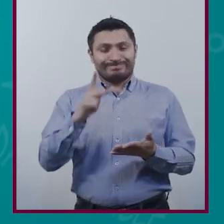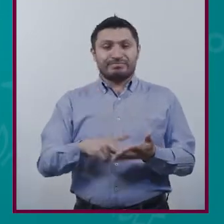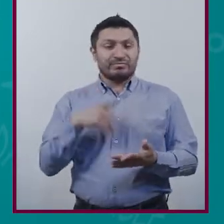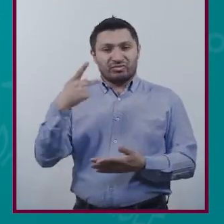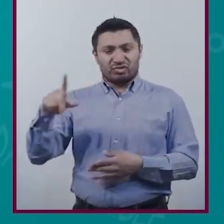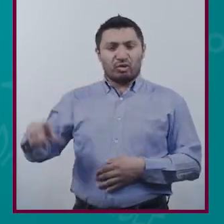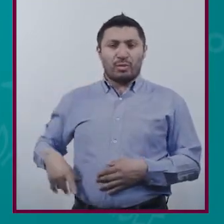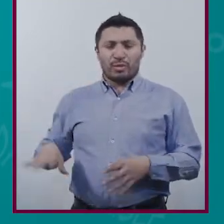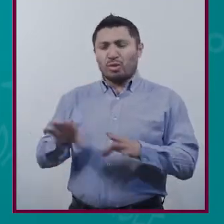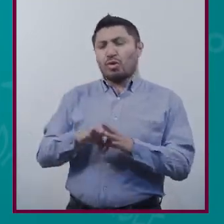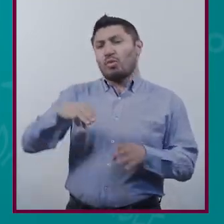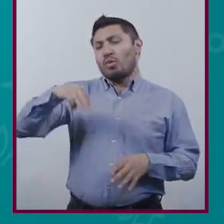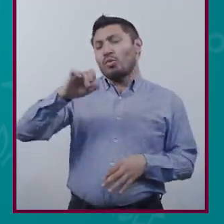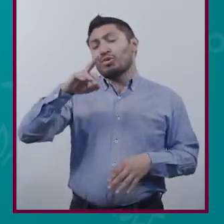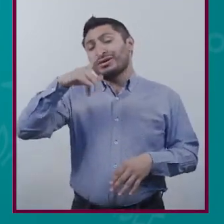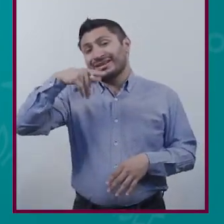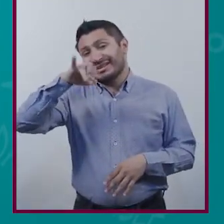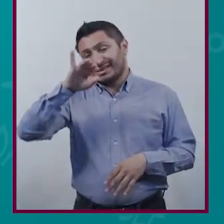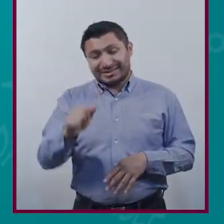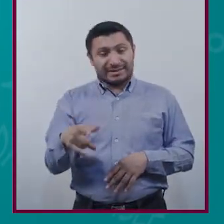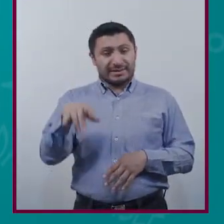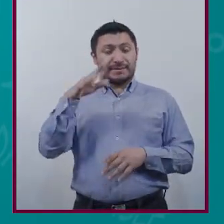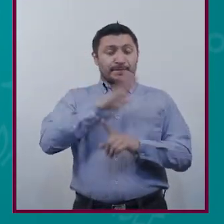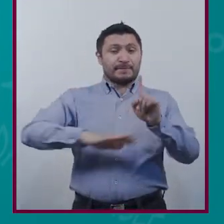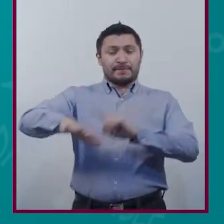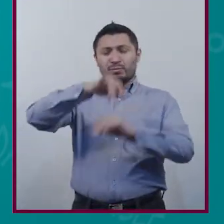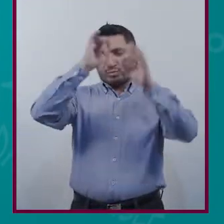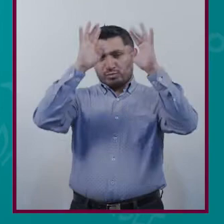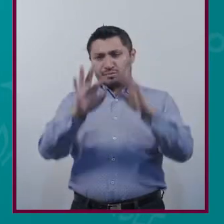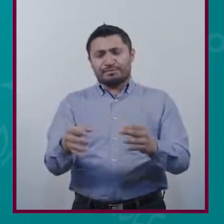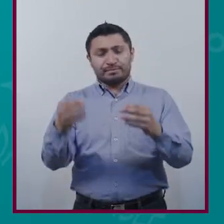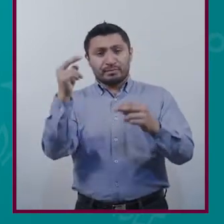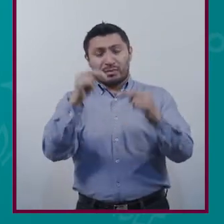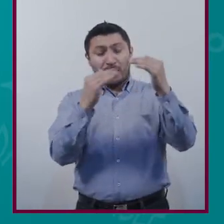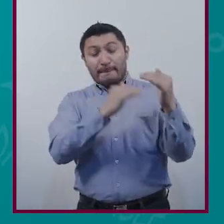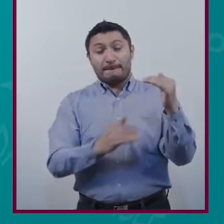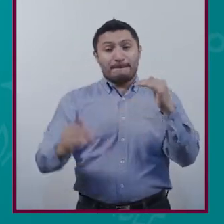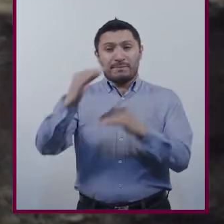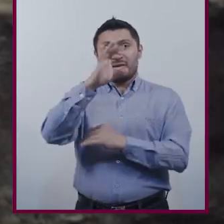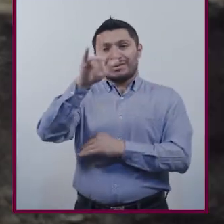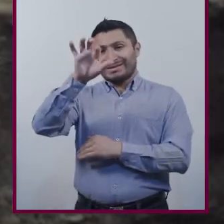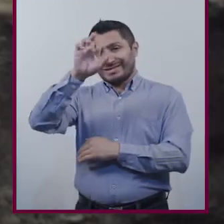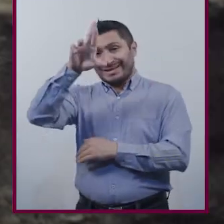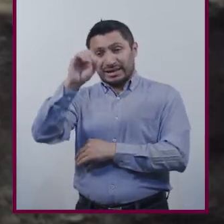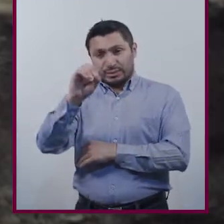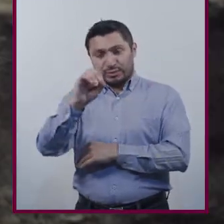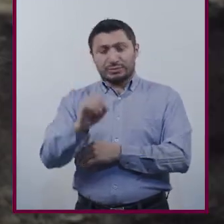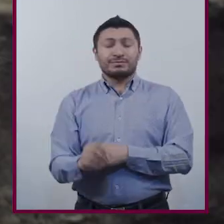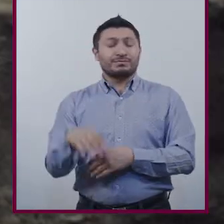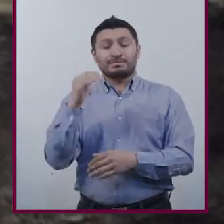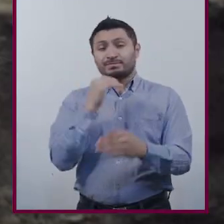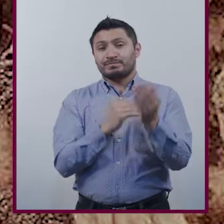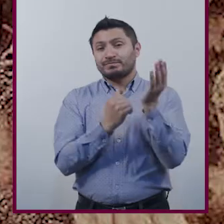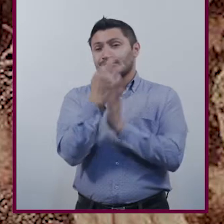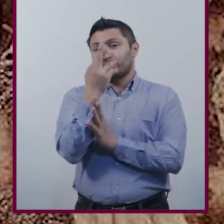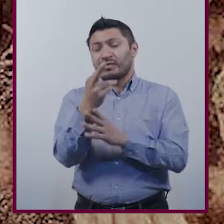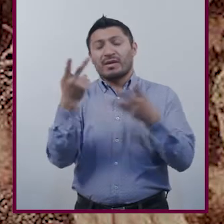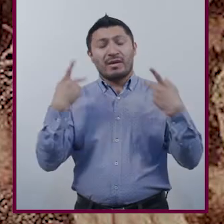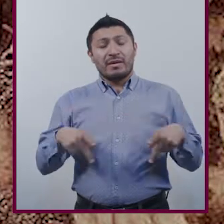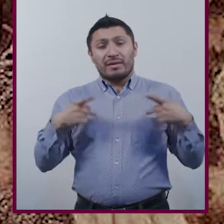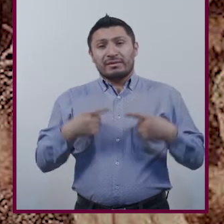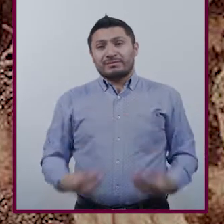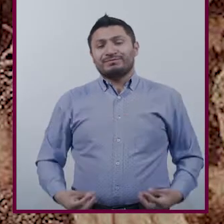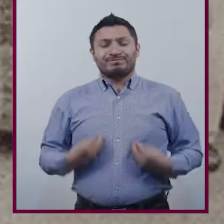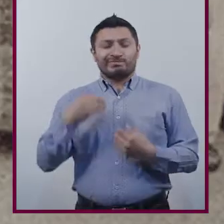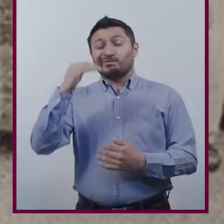una monarquía en cuyo contexto privilegió a las clases más altas y al clero. La mayor parte de la población vivía en medio de